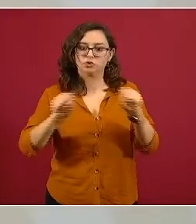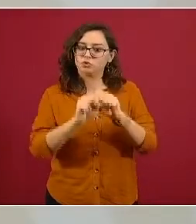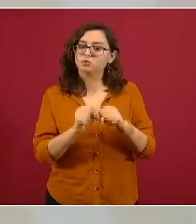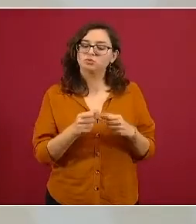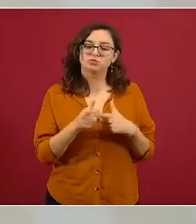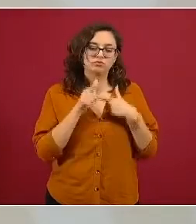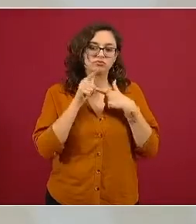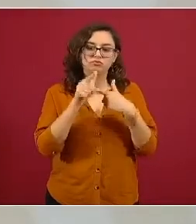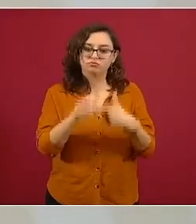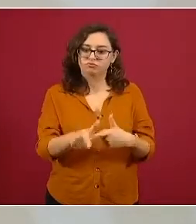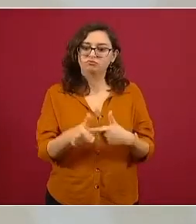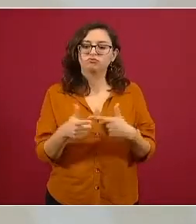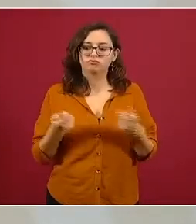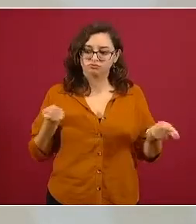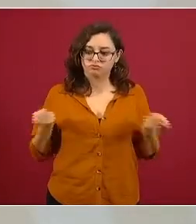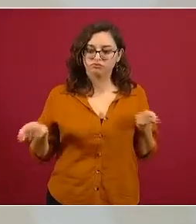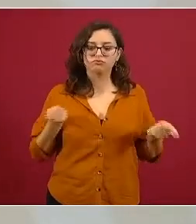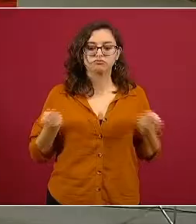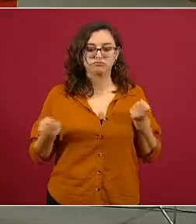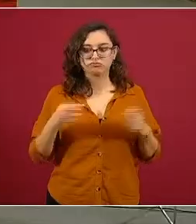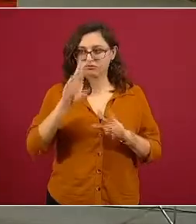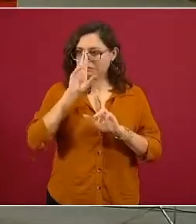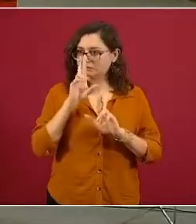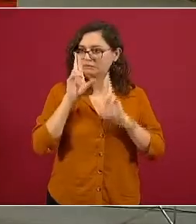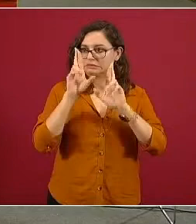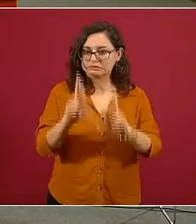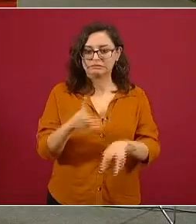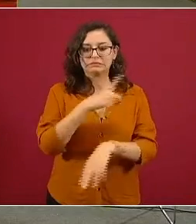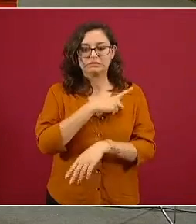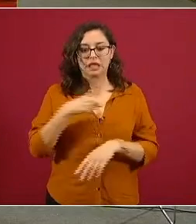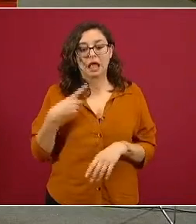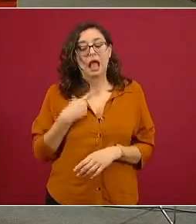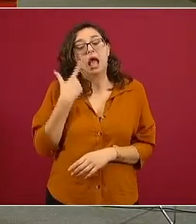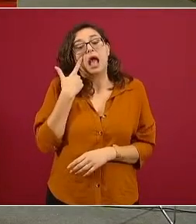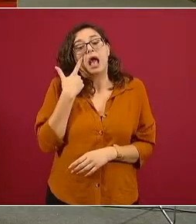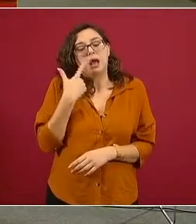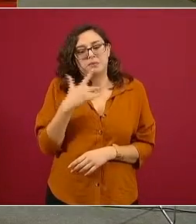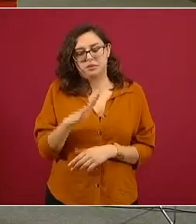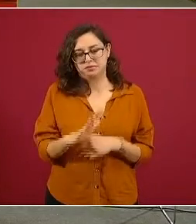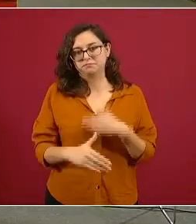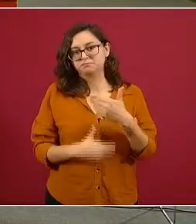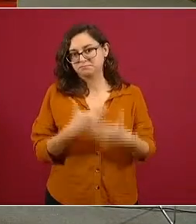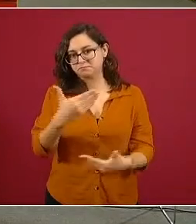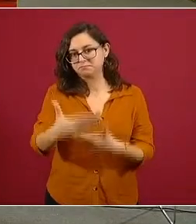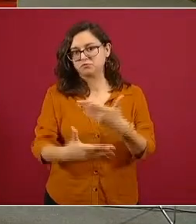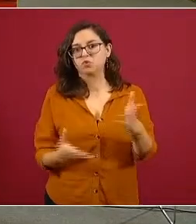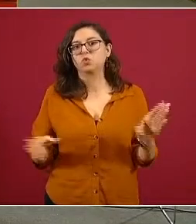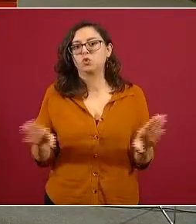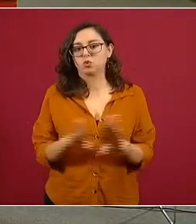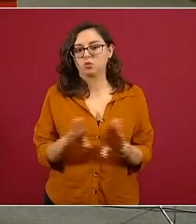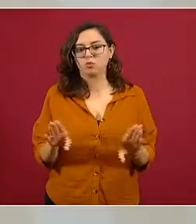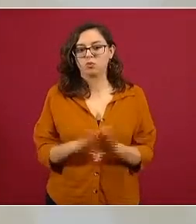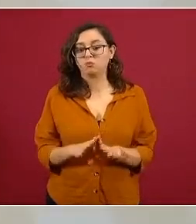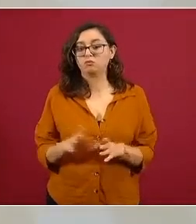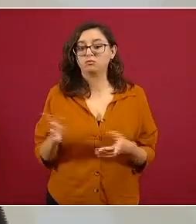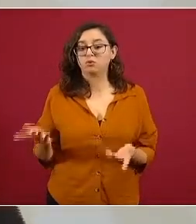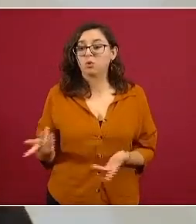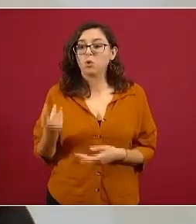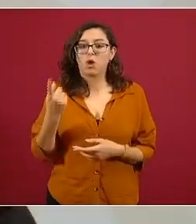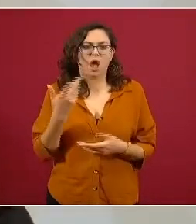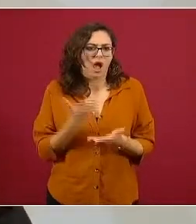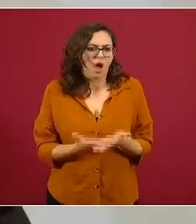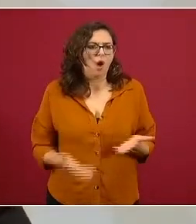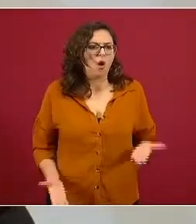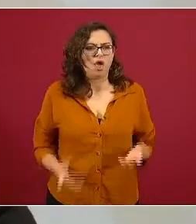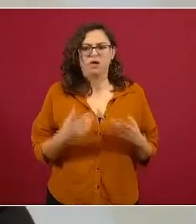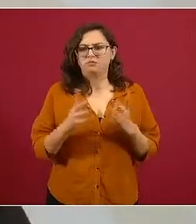seguir respetando ese tipo de aforos. Vamos a ver más o menos los mecanismos que hoy vemos para poder entrar. Entra una persona que se